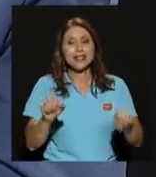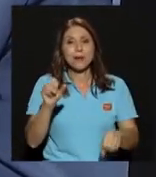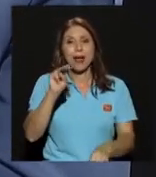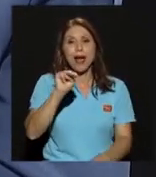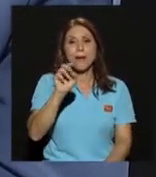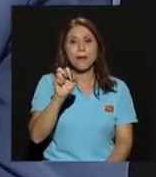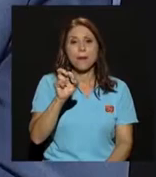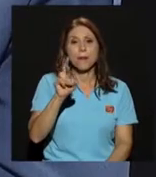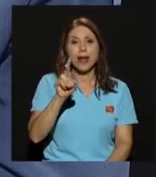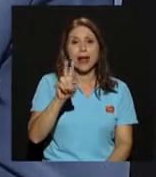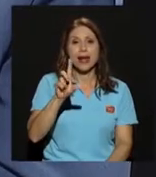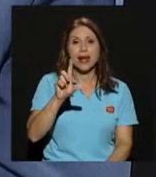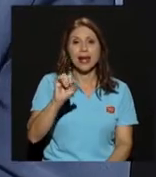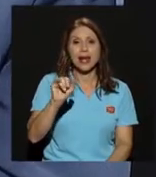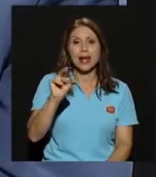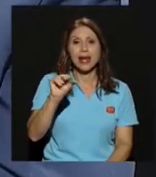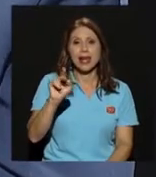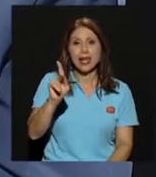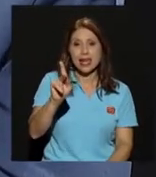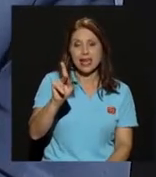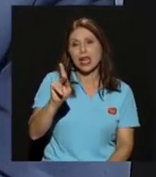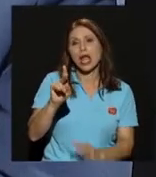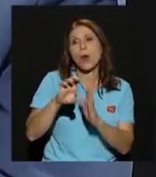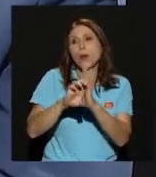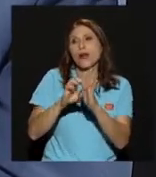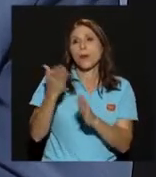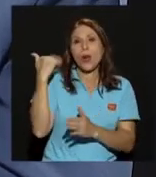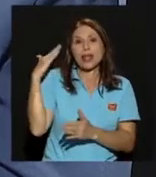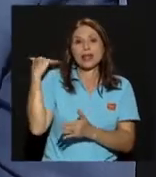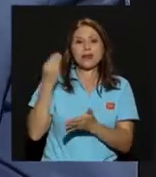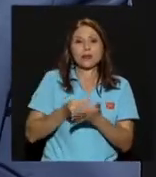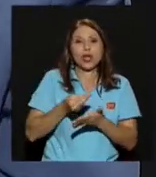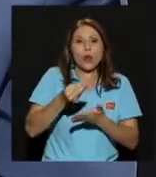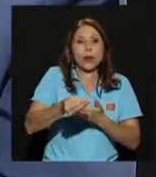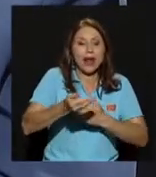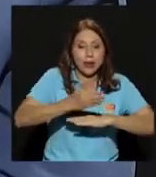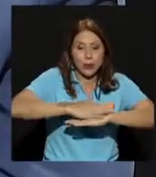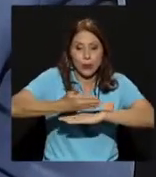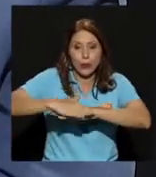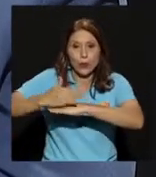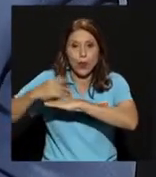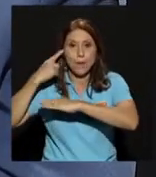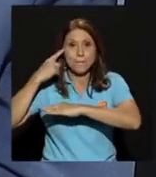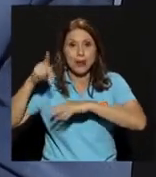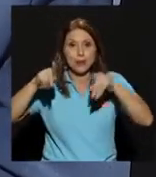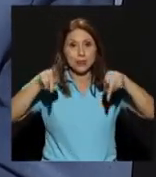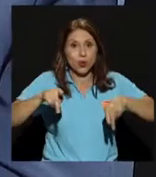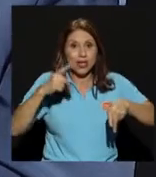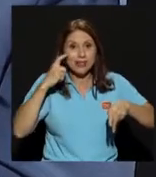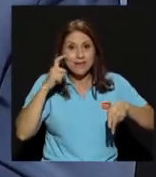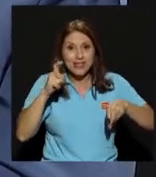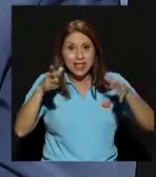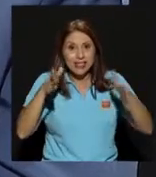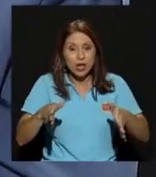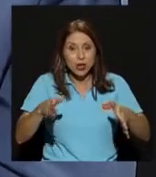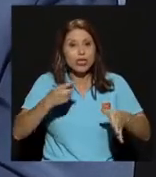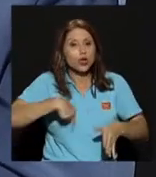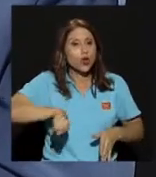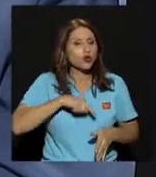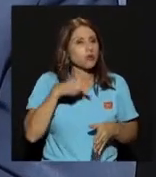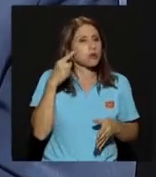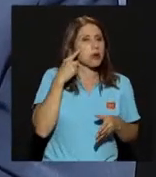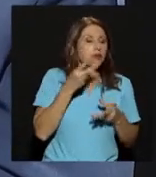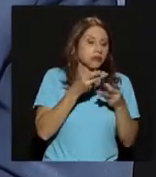en algún momento cuando íbamos a comprar computadoras portátiles para nuestros fiscalizadores teníamos presupuestados